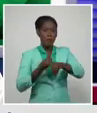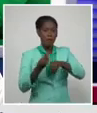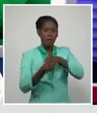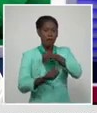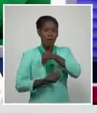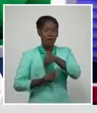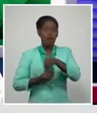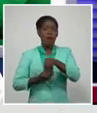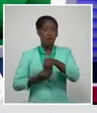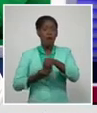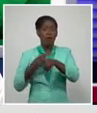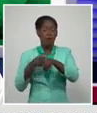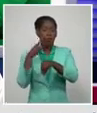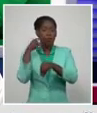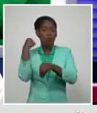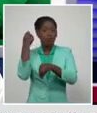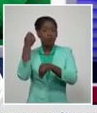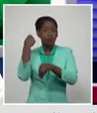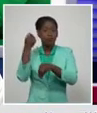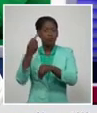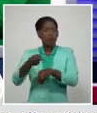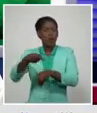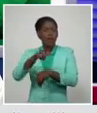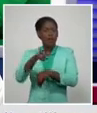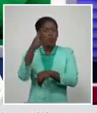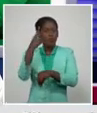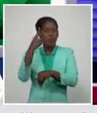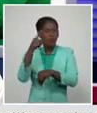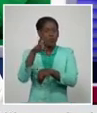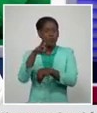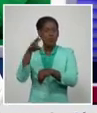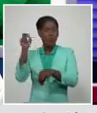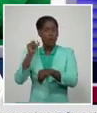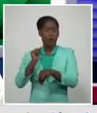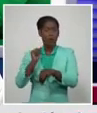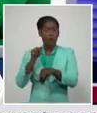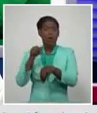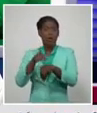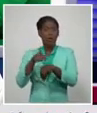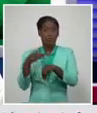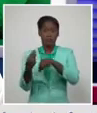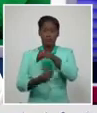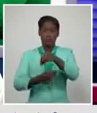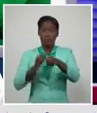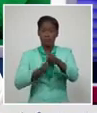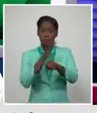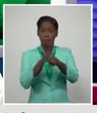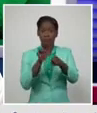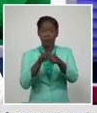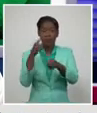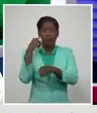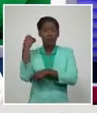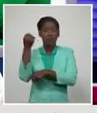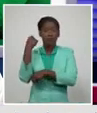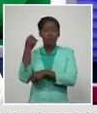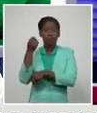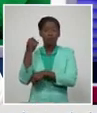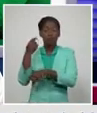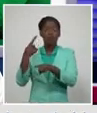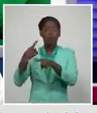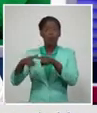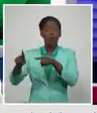que le llaman la cepa de Manaos, que tiene que ver con la parte del Amazonas, que también